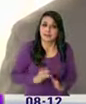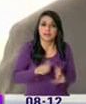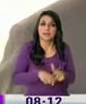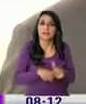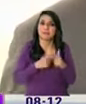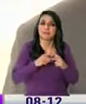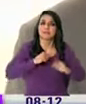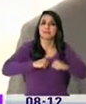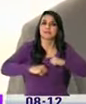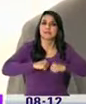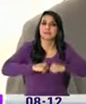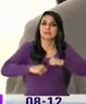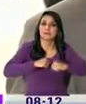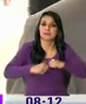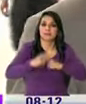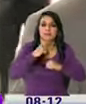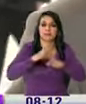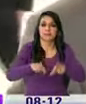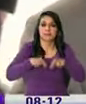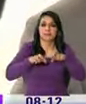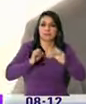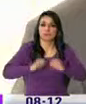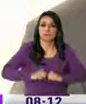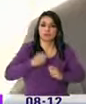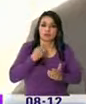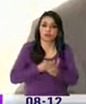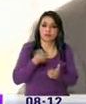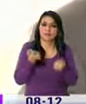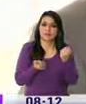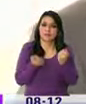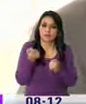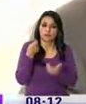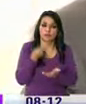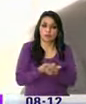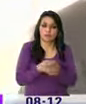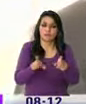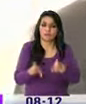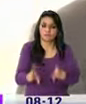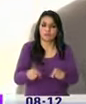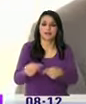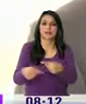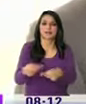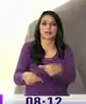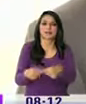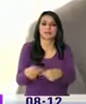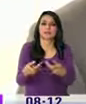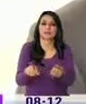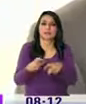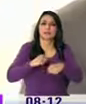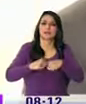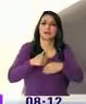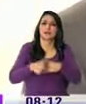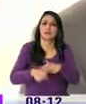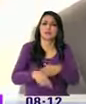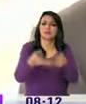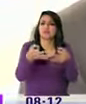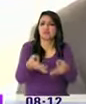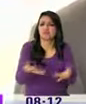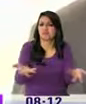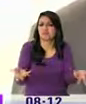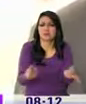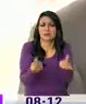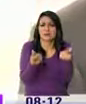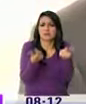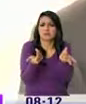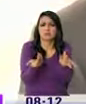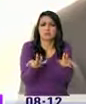con la tramitología para la regularización, es decir, comprar su vehículo, comprar el taxímetro y a cumplir con una tramitología que no